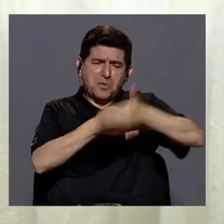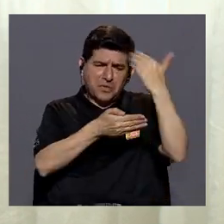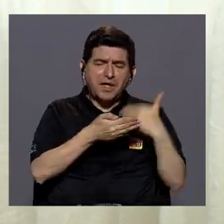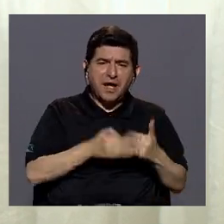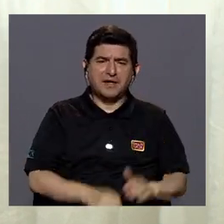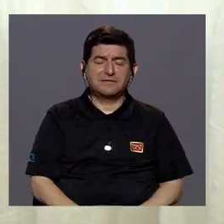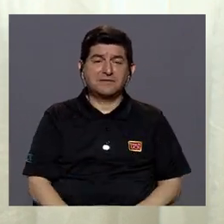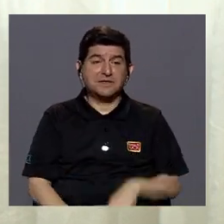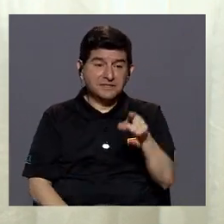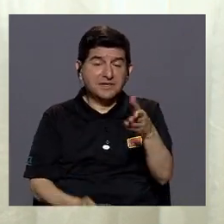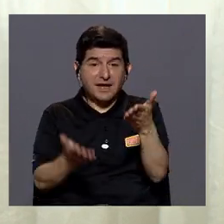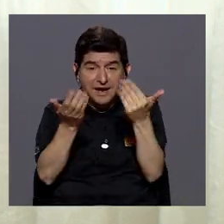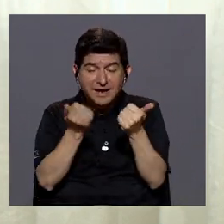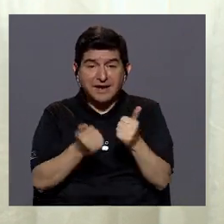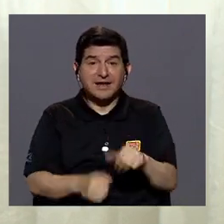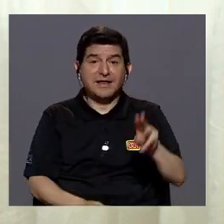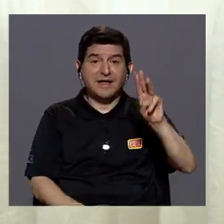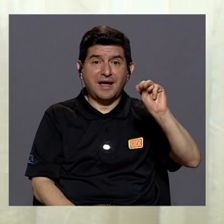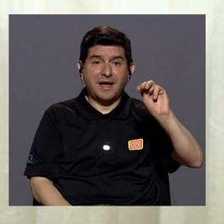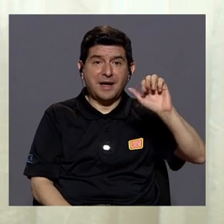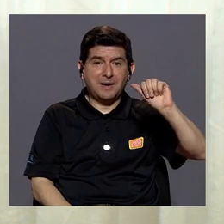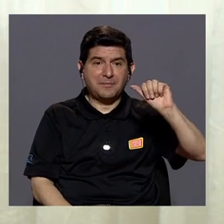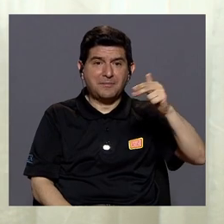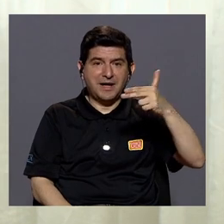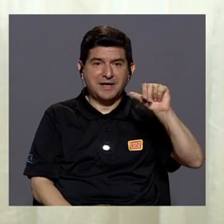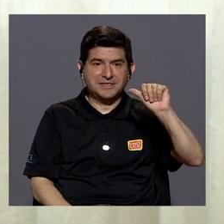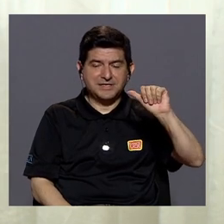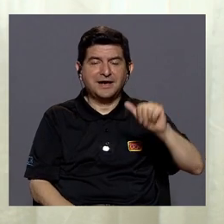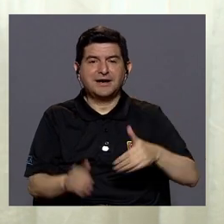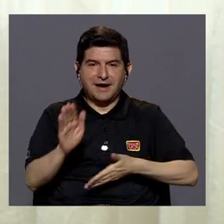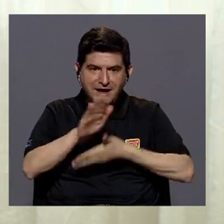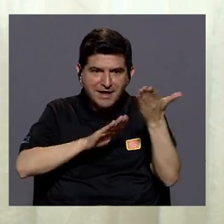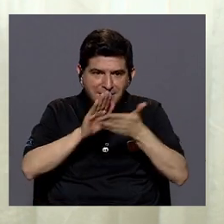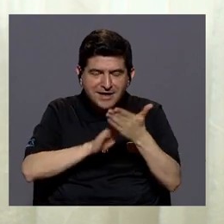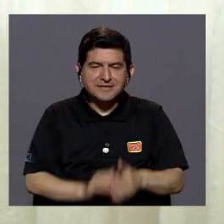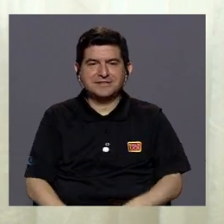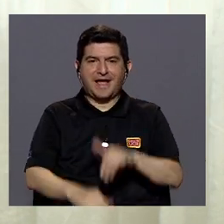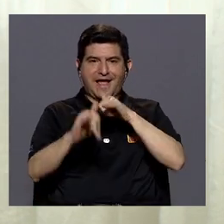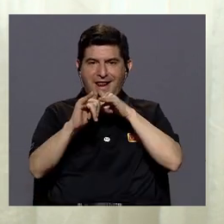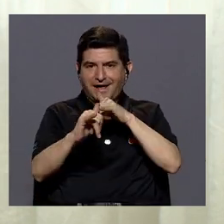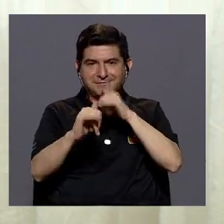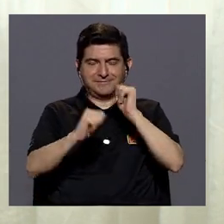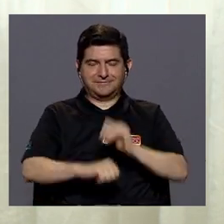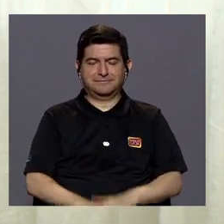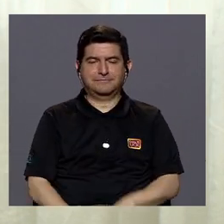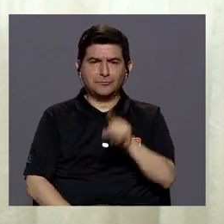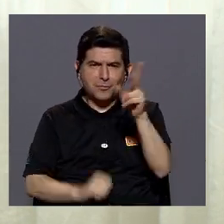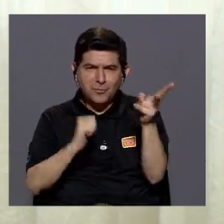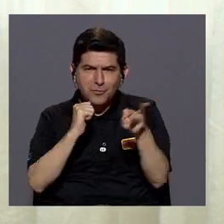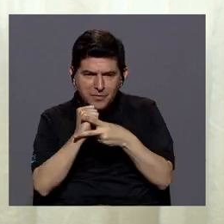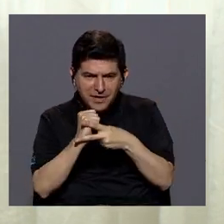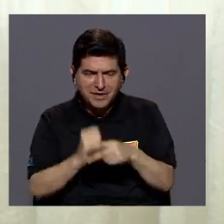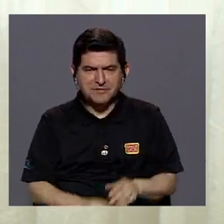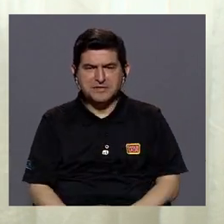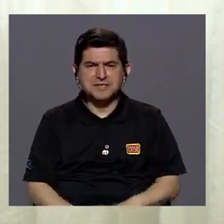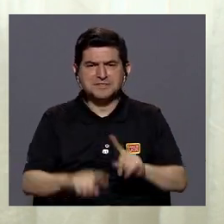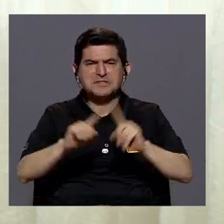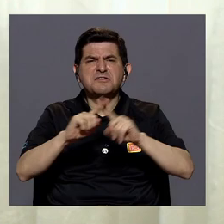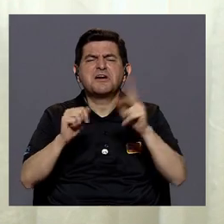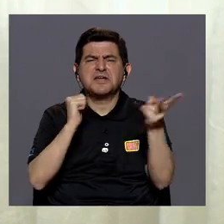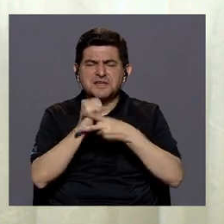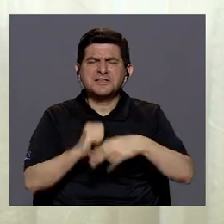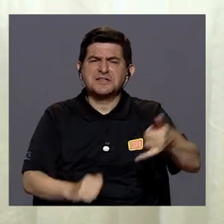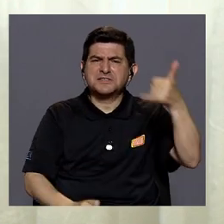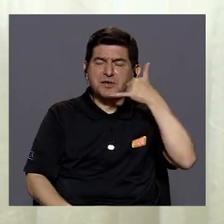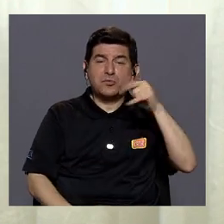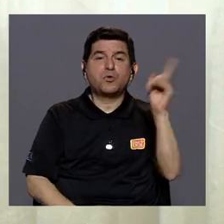siempre quería que La Machaca se fuera para eso. Y una vez, bueno, varias veces me llamó y yo, hasta que un día